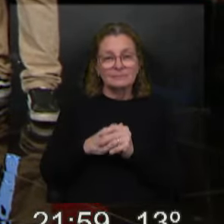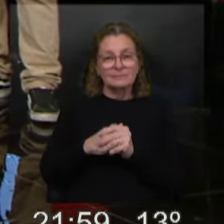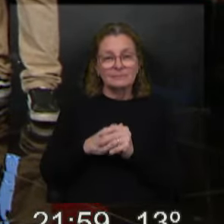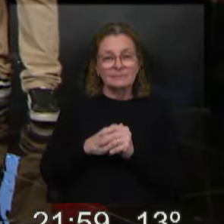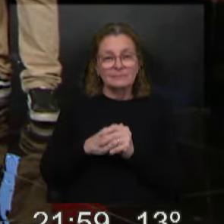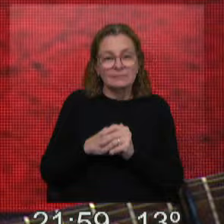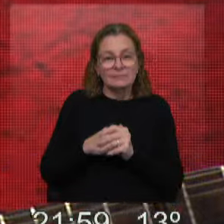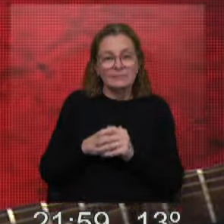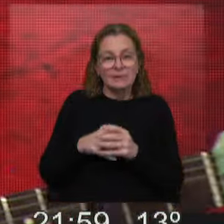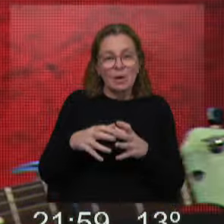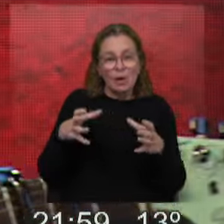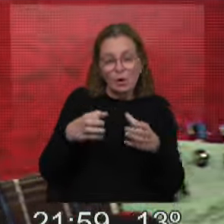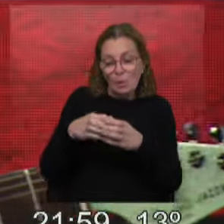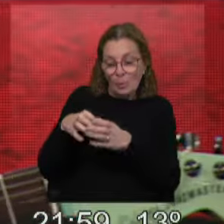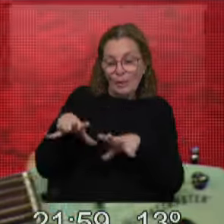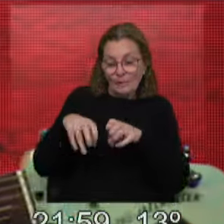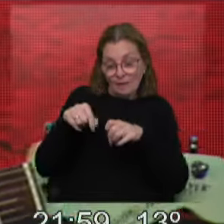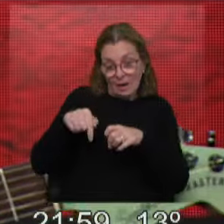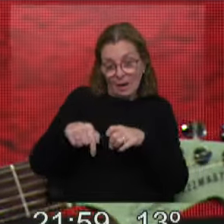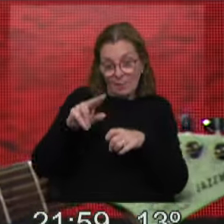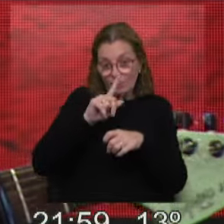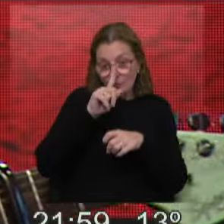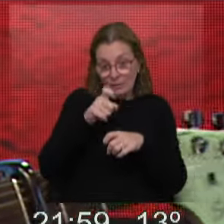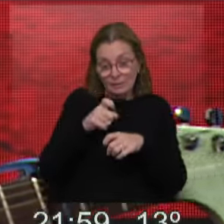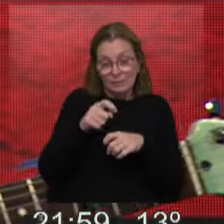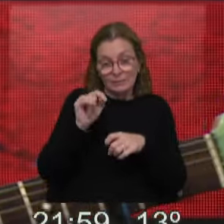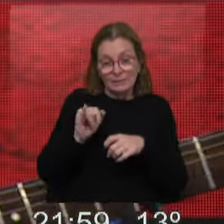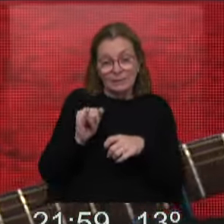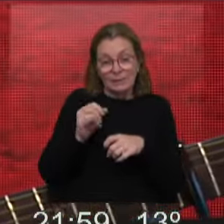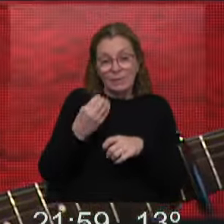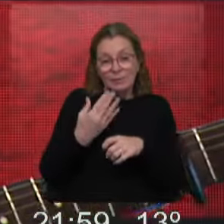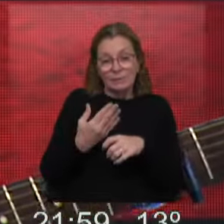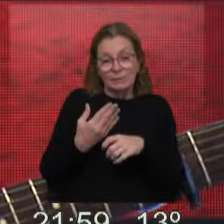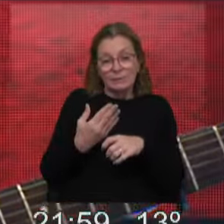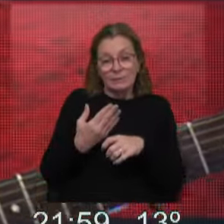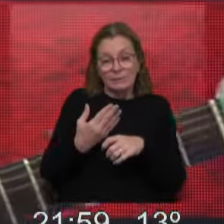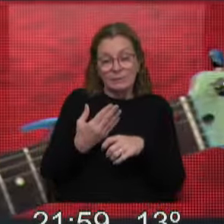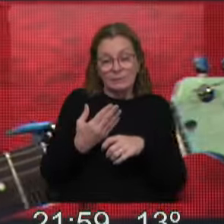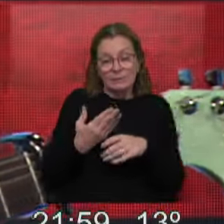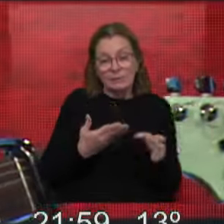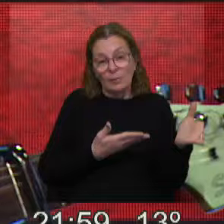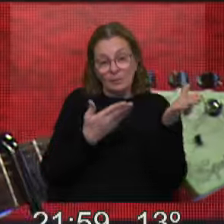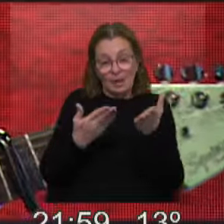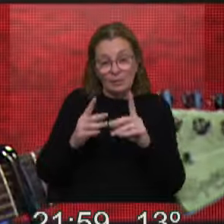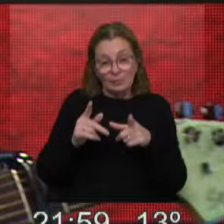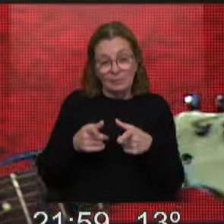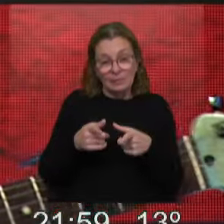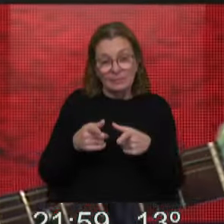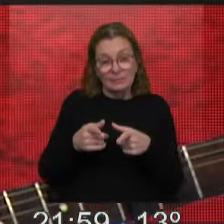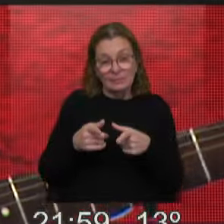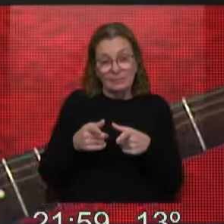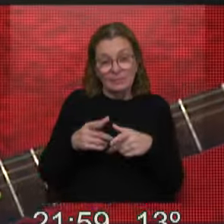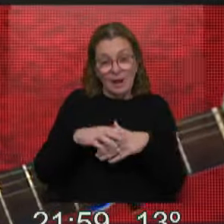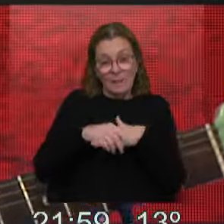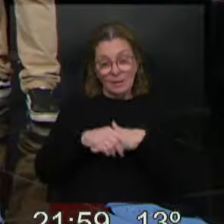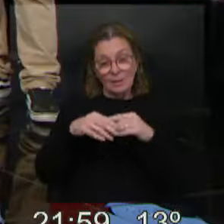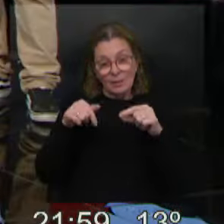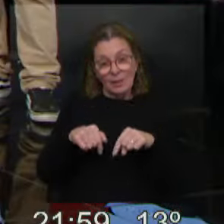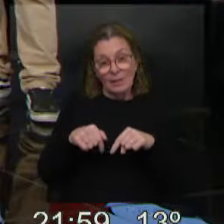Son bandas que están acá, residentes. Y bueno, nos invitaron a nosotros incluso, que tenemos amigos acá